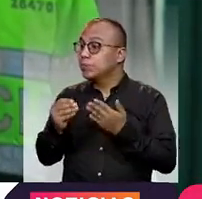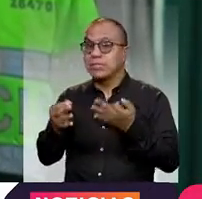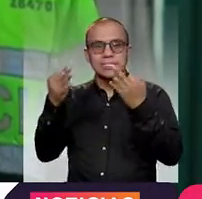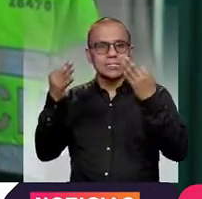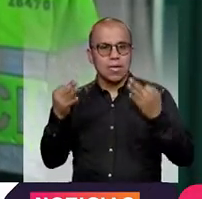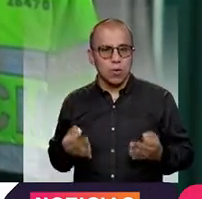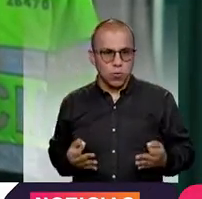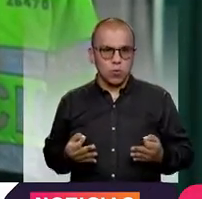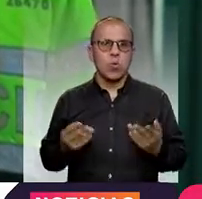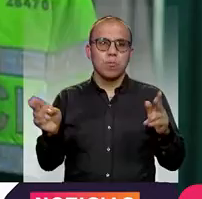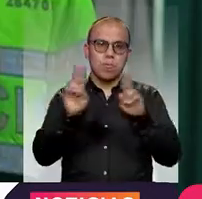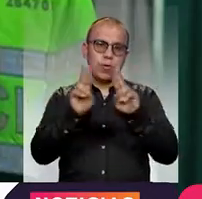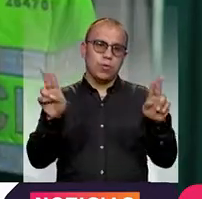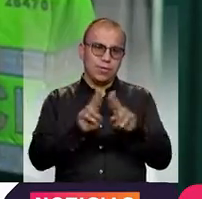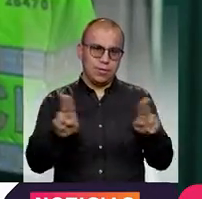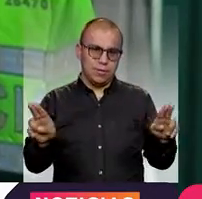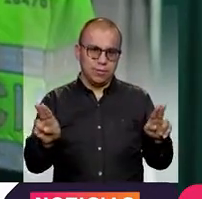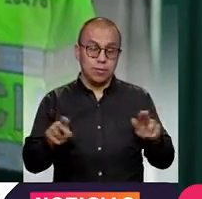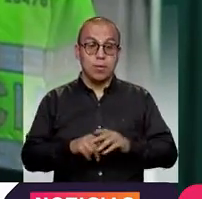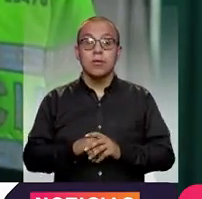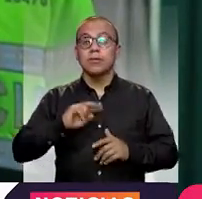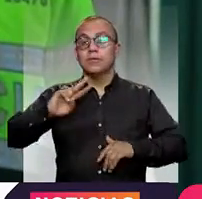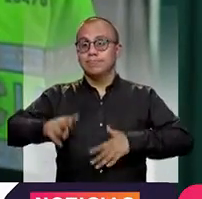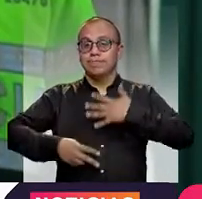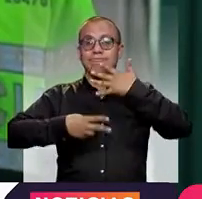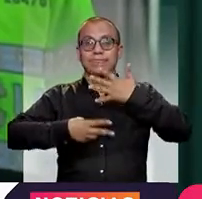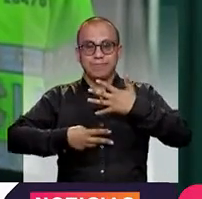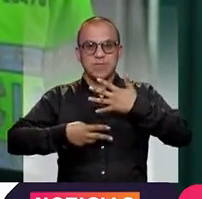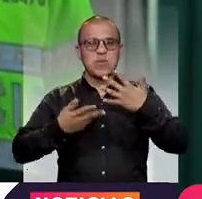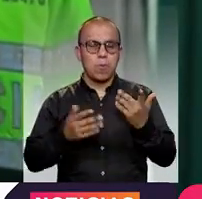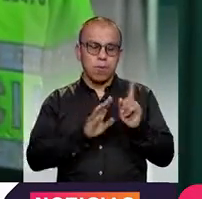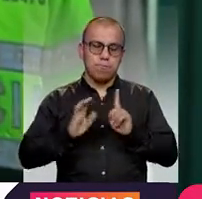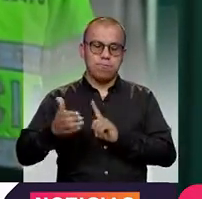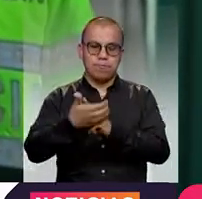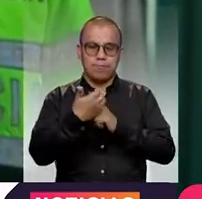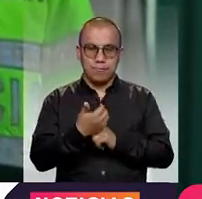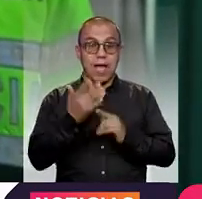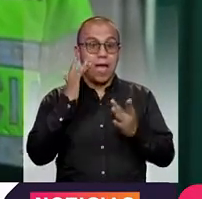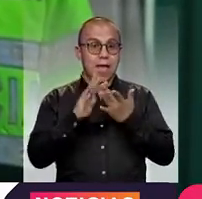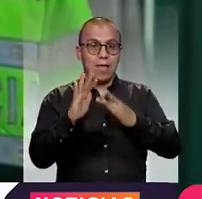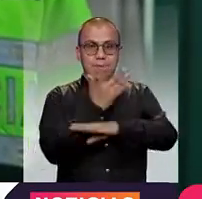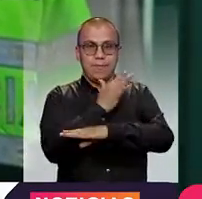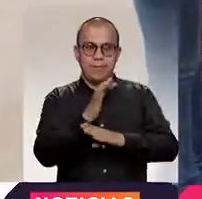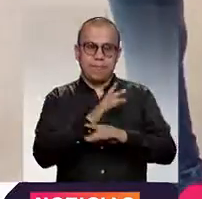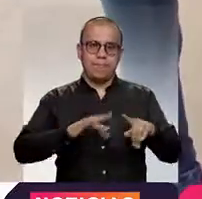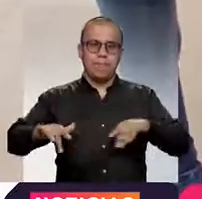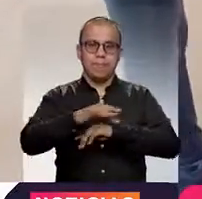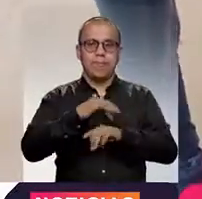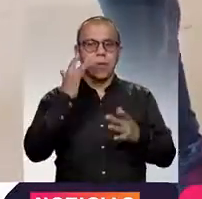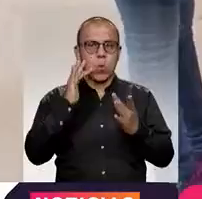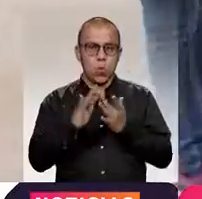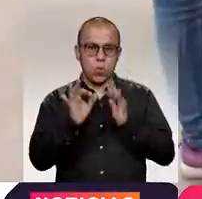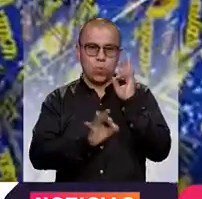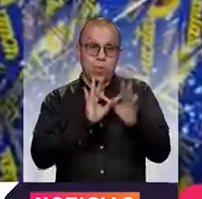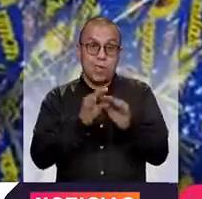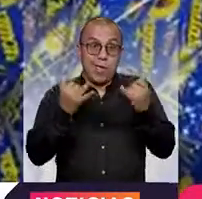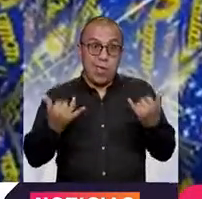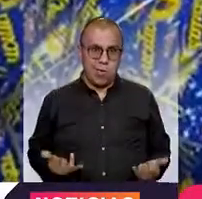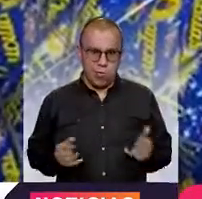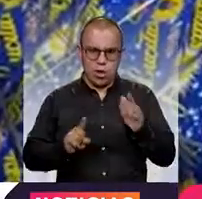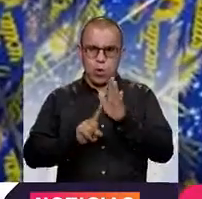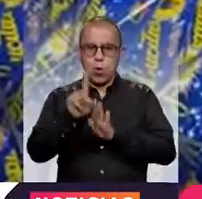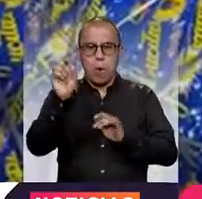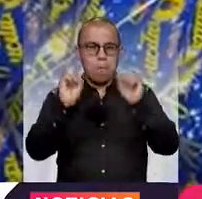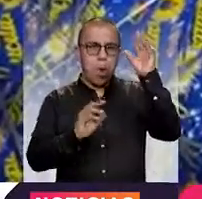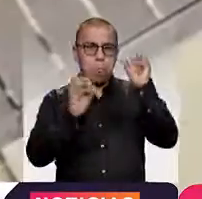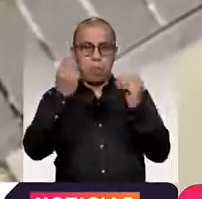seguras por internet. Y séptimo, que tengamos una protección ambiental y ecológica adecuada. Respecto a la pólvora, las